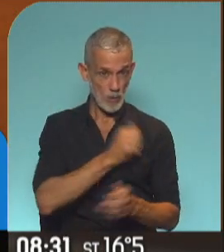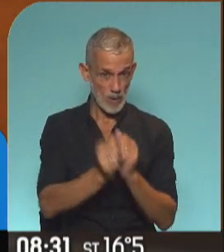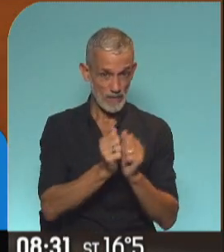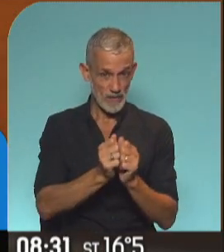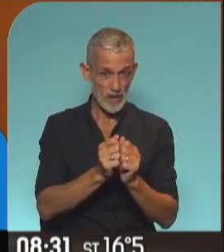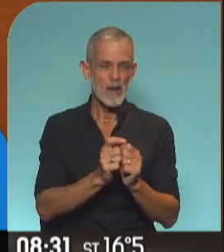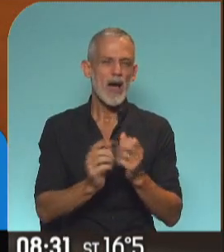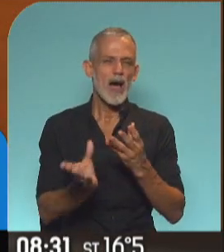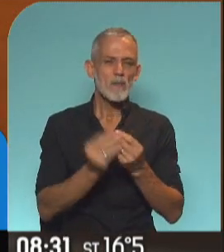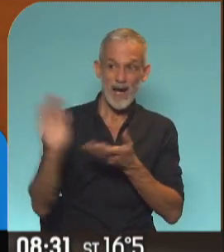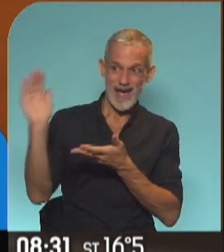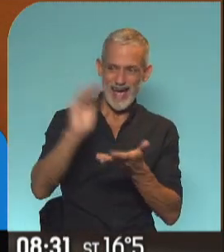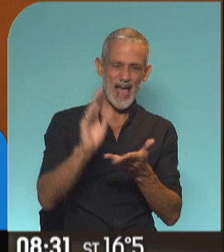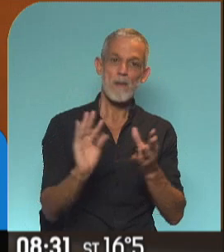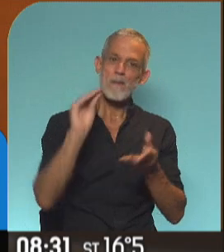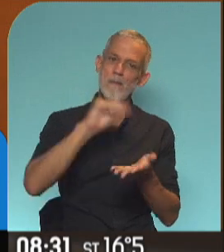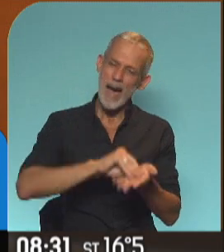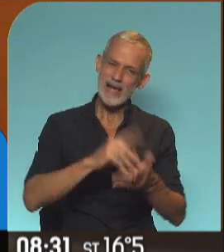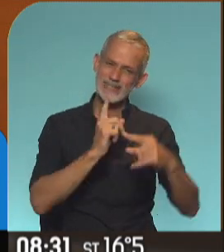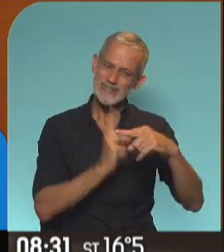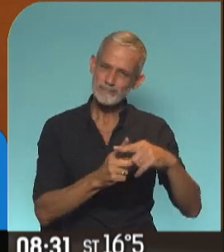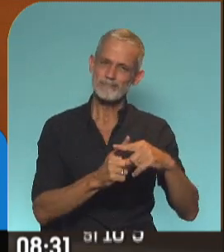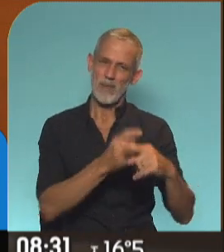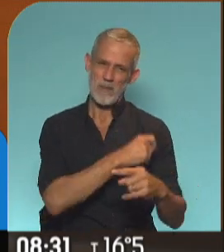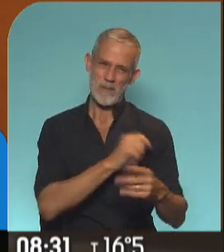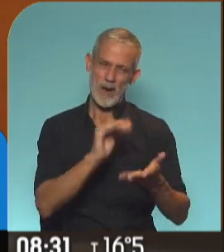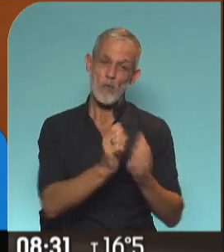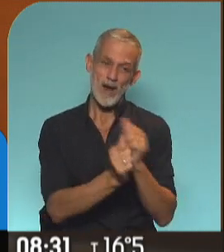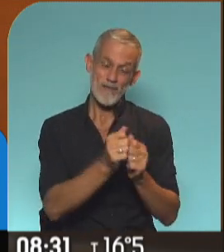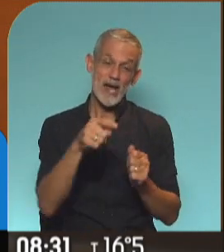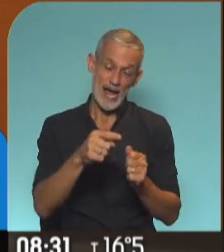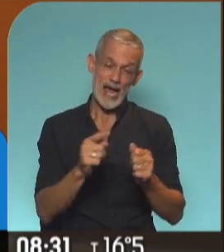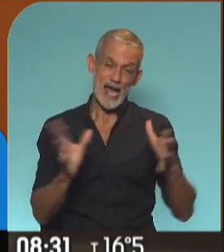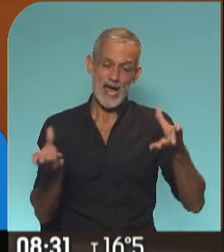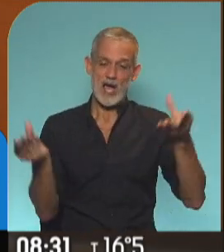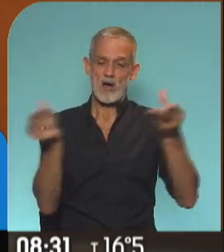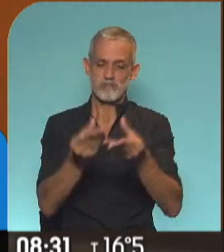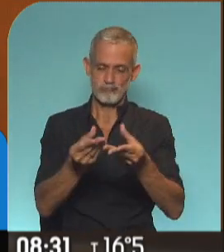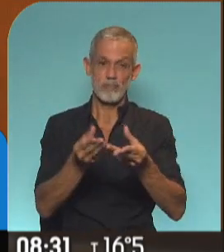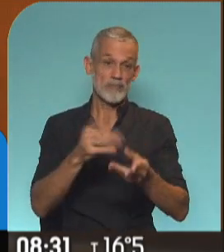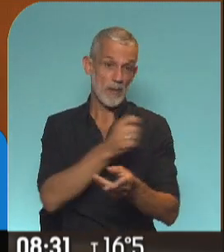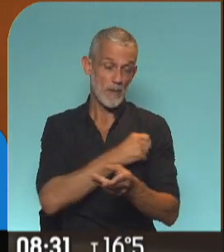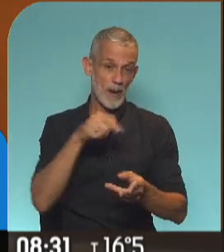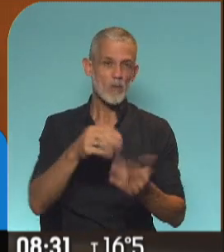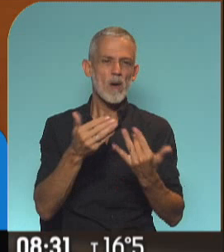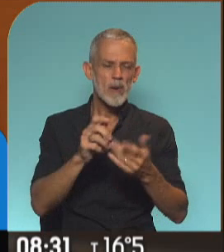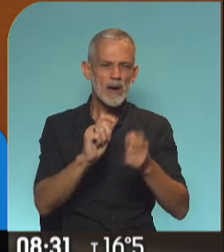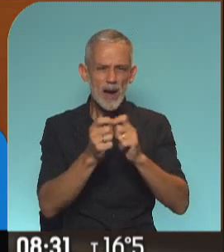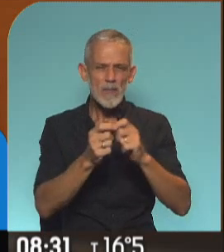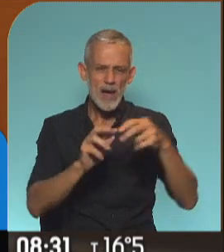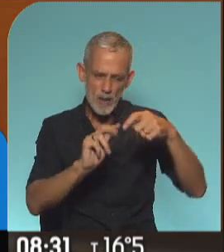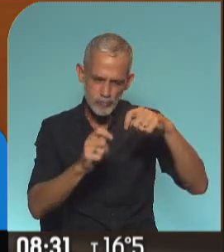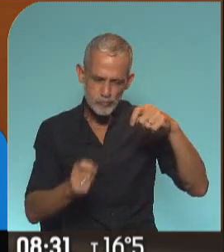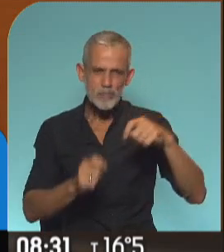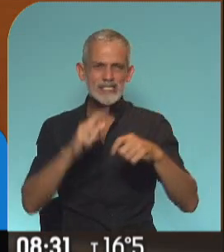complementar lo que llegue de afuera es importante y el otro punto que es importante de nuestra vacuna es que uno la va a poder adaptar a la cepa que esté en